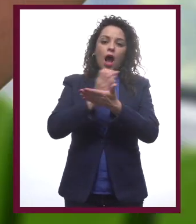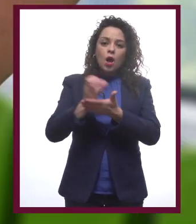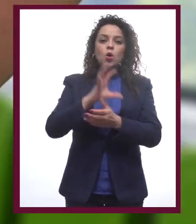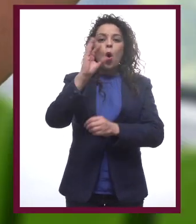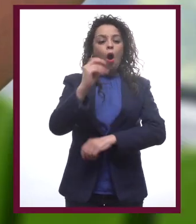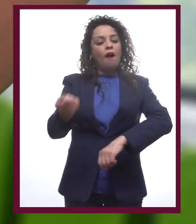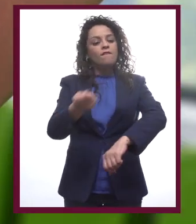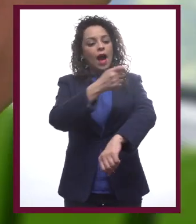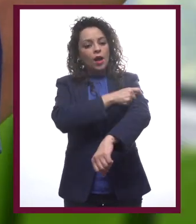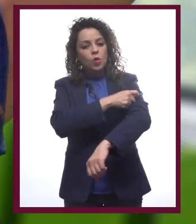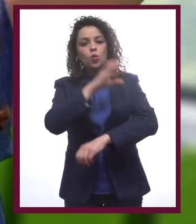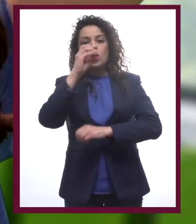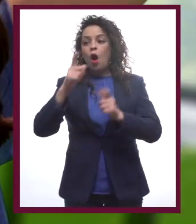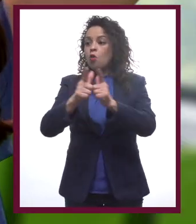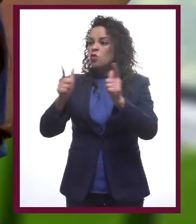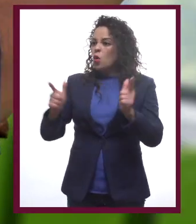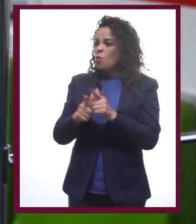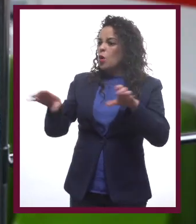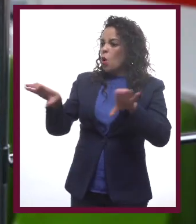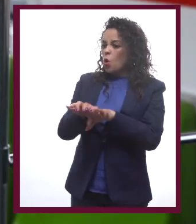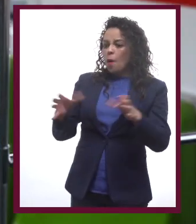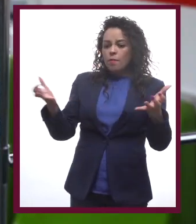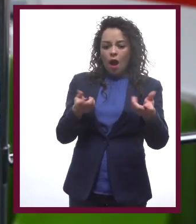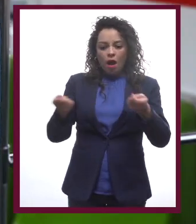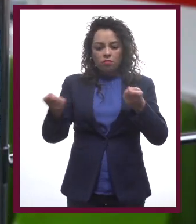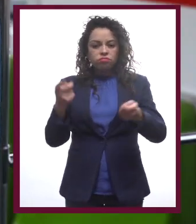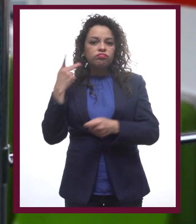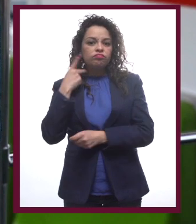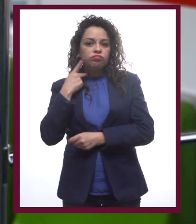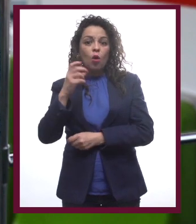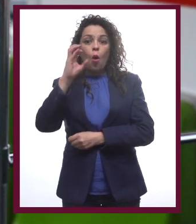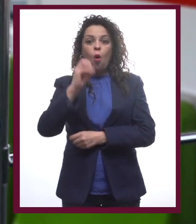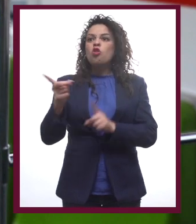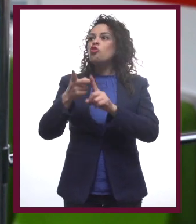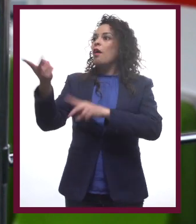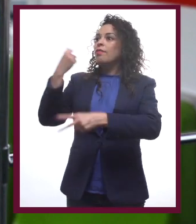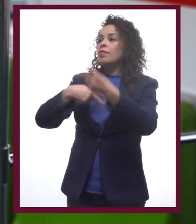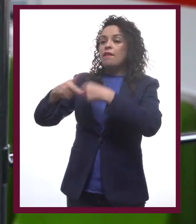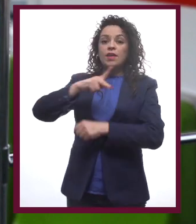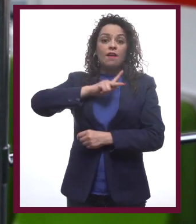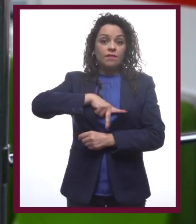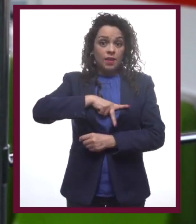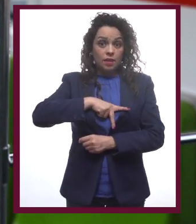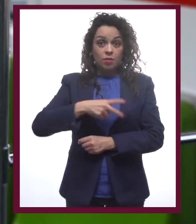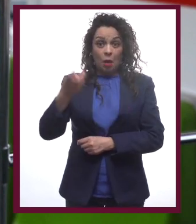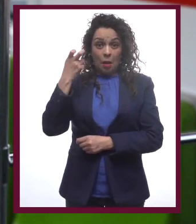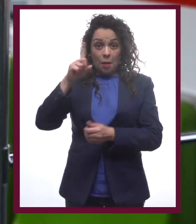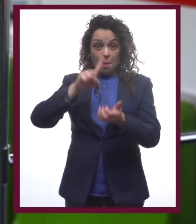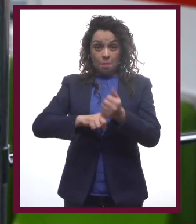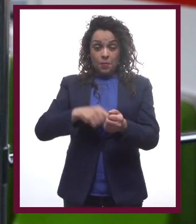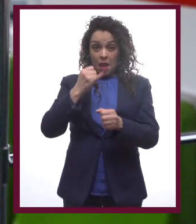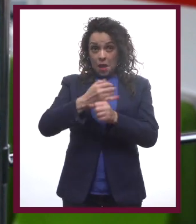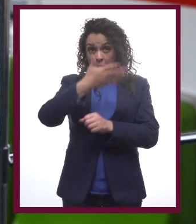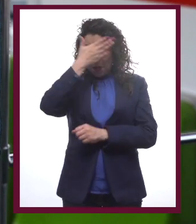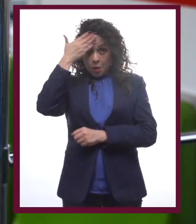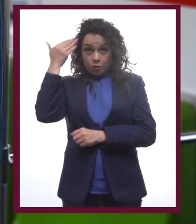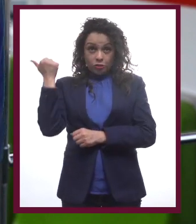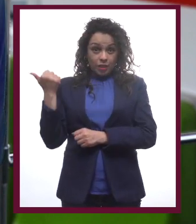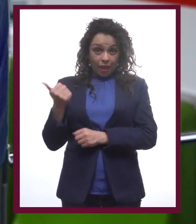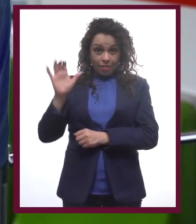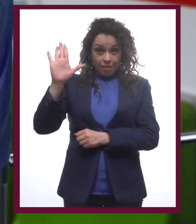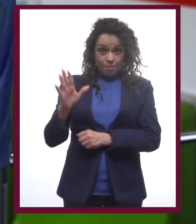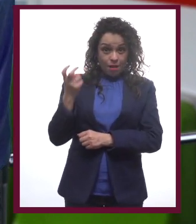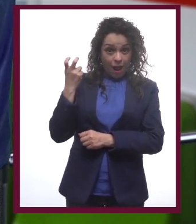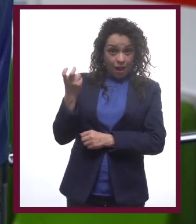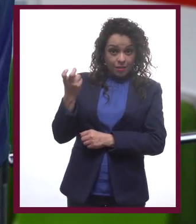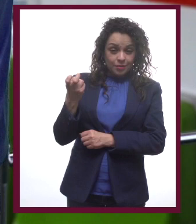los remedios, las vacunas, las políticas de los gobiernos y hasta el origen del virus. Si todo fuera sobre algo tan inocente como aquello de